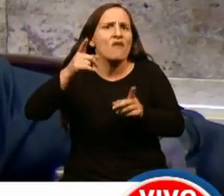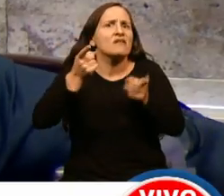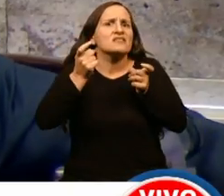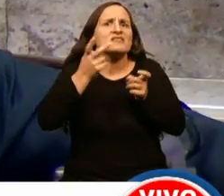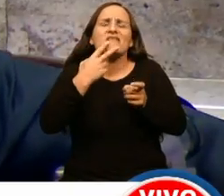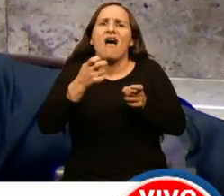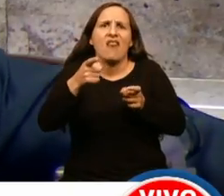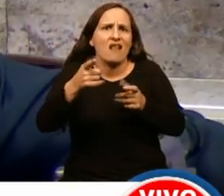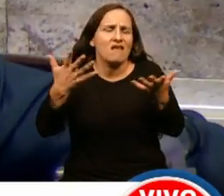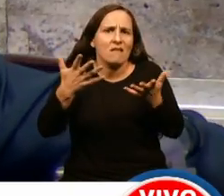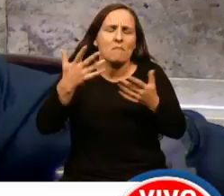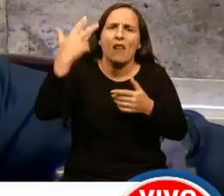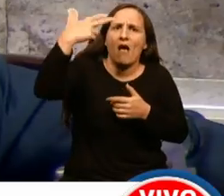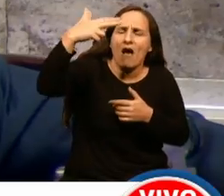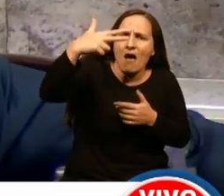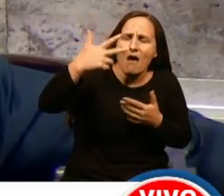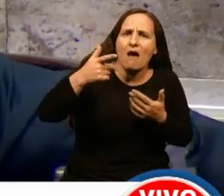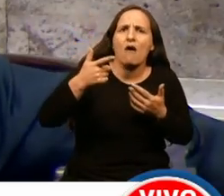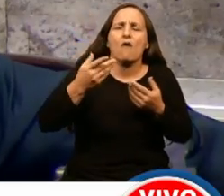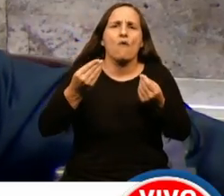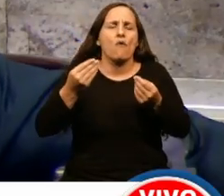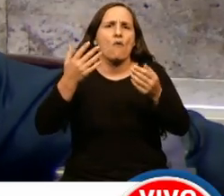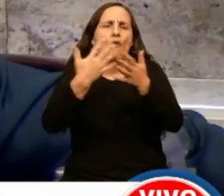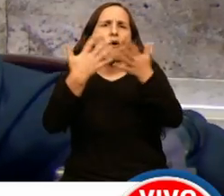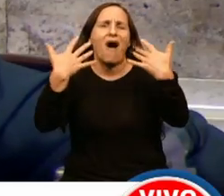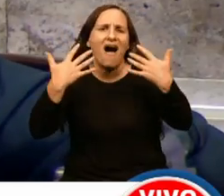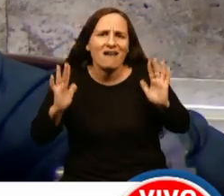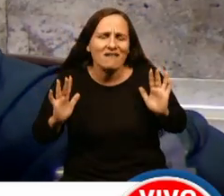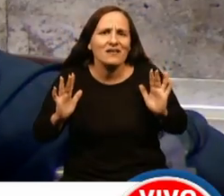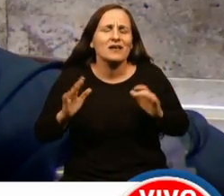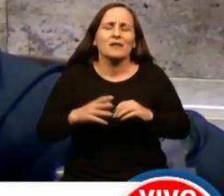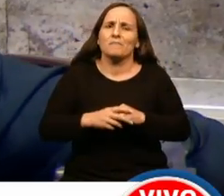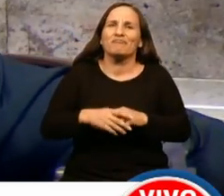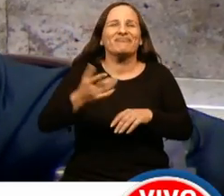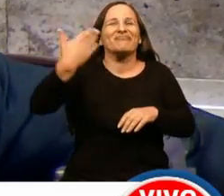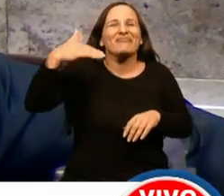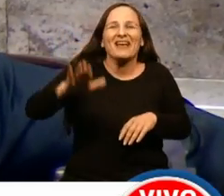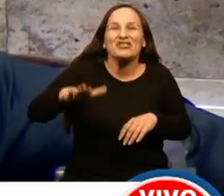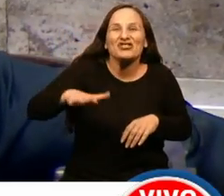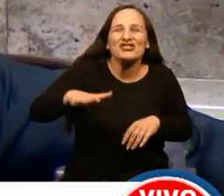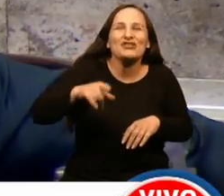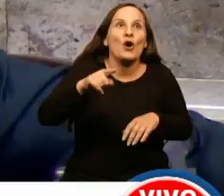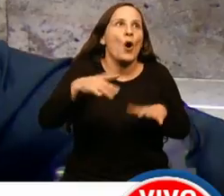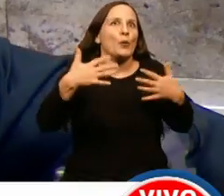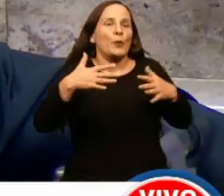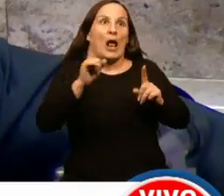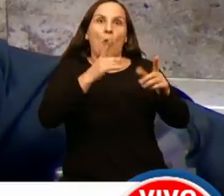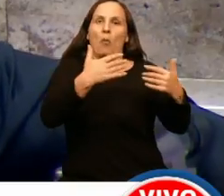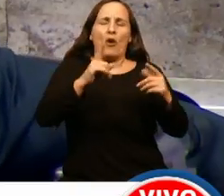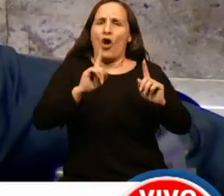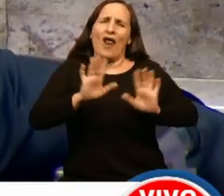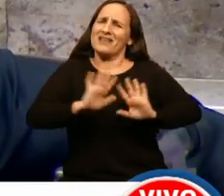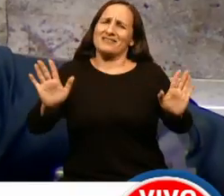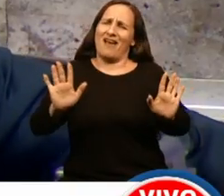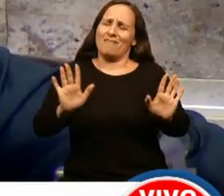hacer funcionar un ventilador o poder hacer funcionar un aire acondicionado eso que cuando éramos chicos los lujos ya no es un lujo eso es un derecho